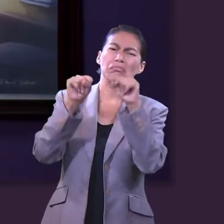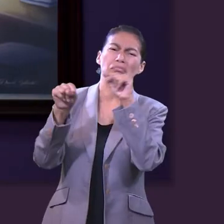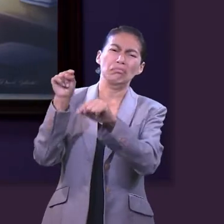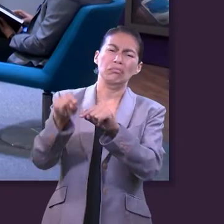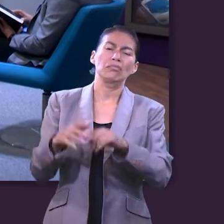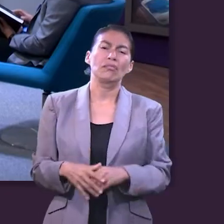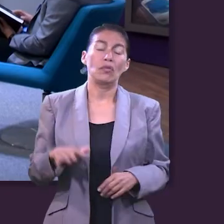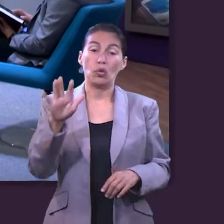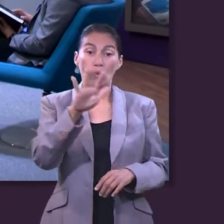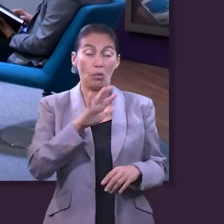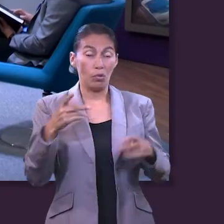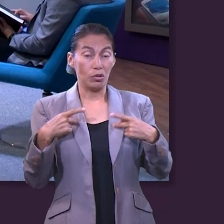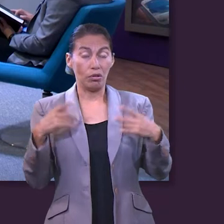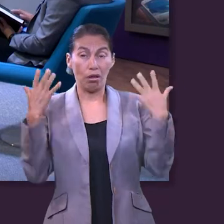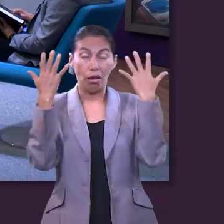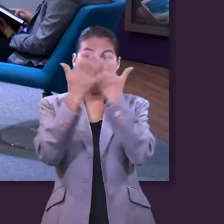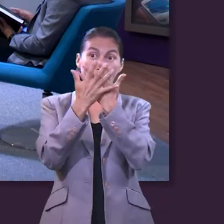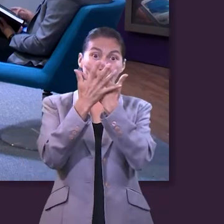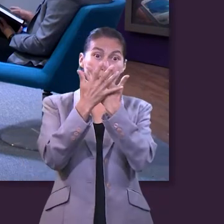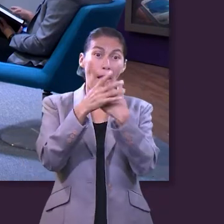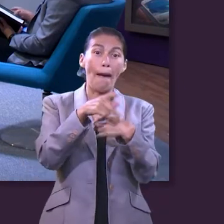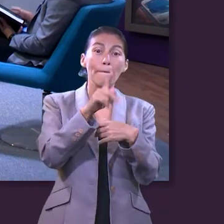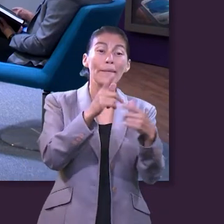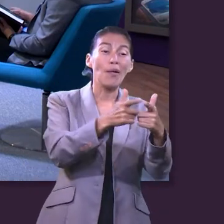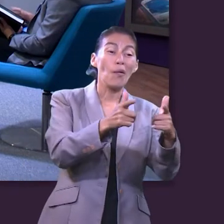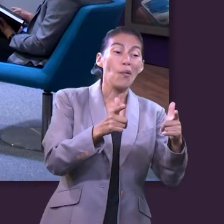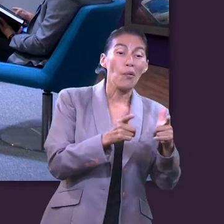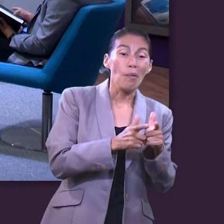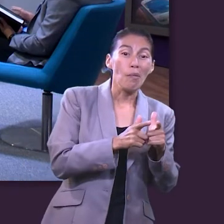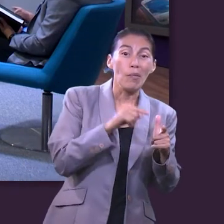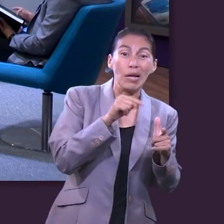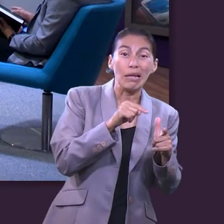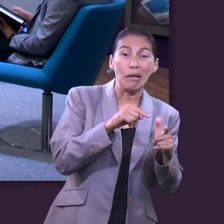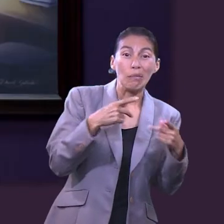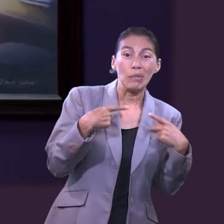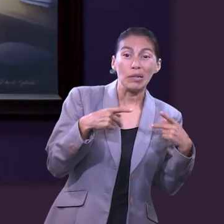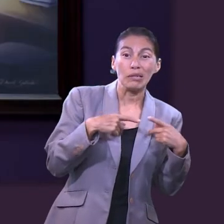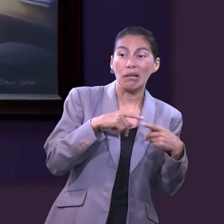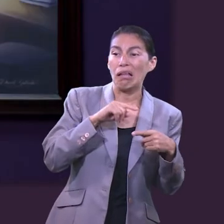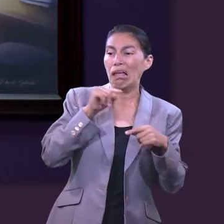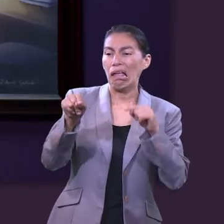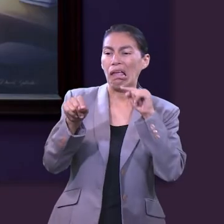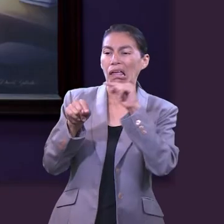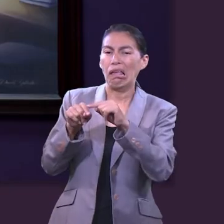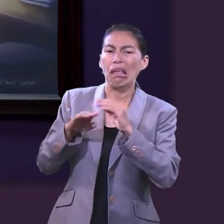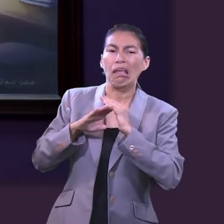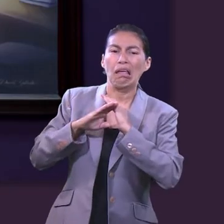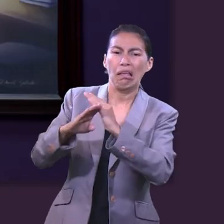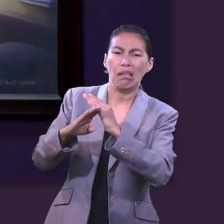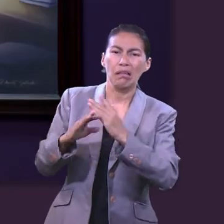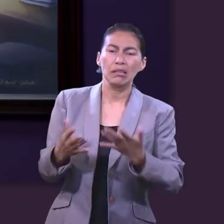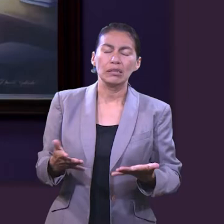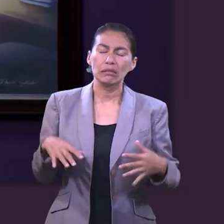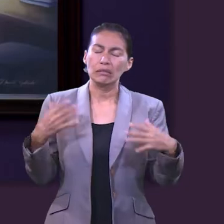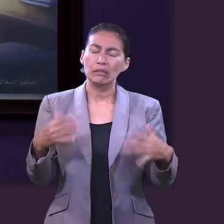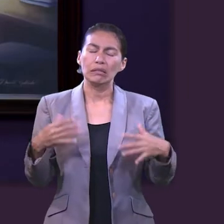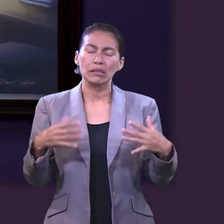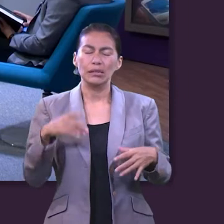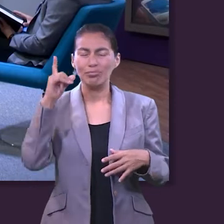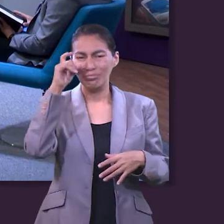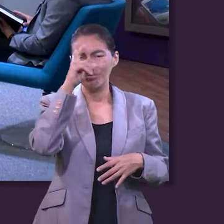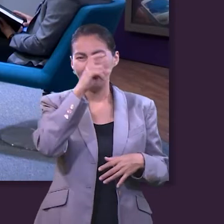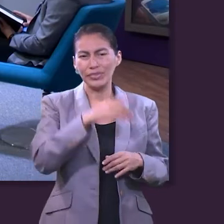las personas estaban, pues como menciona la Biblia, atónitos. Y que haya un grupo de personas que te